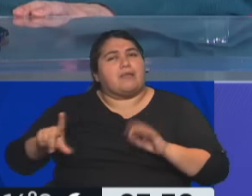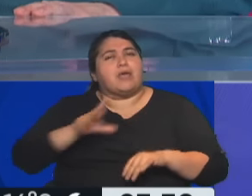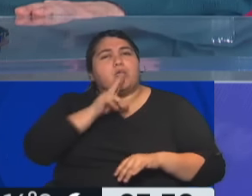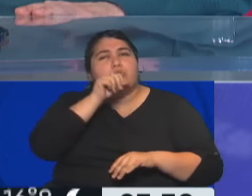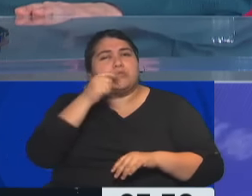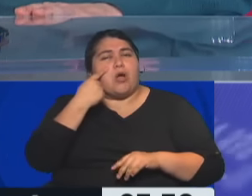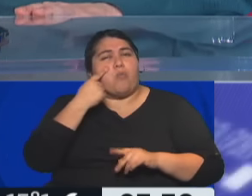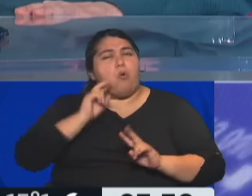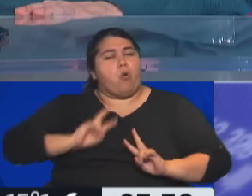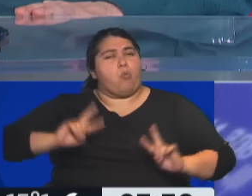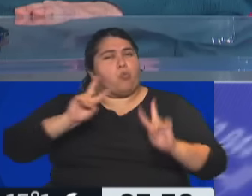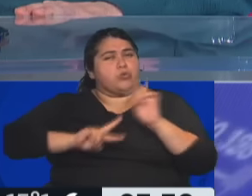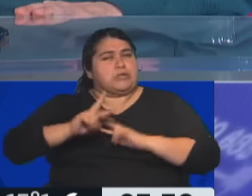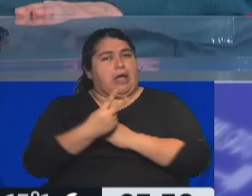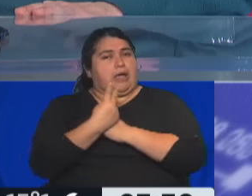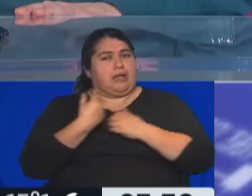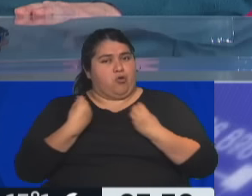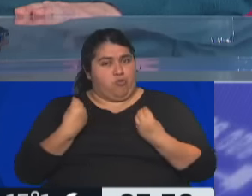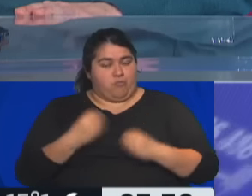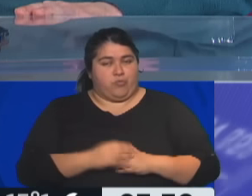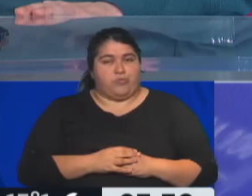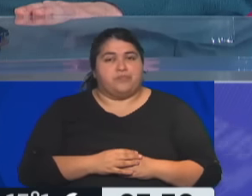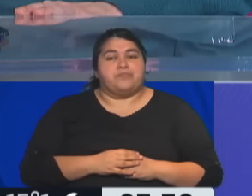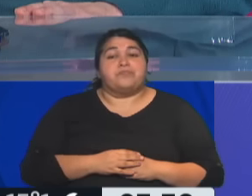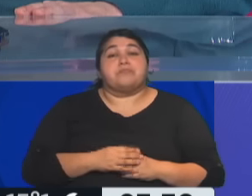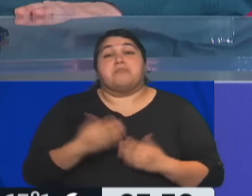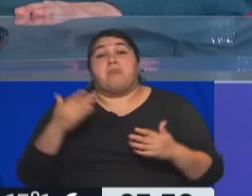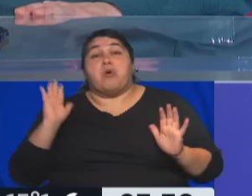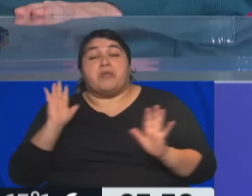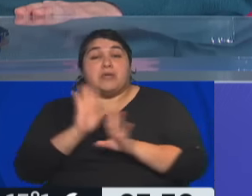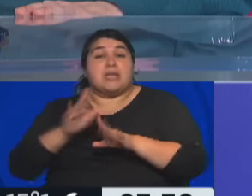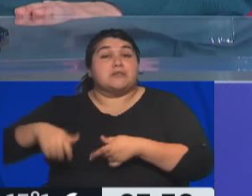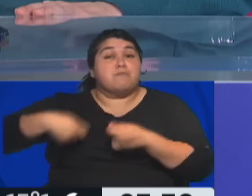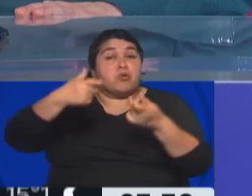retaliación. ¿Cómo cuáles? Primero, pueden cancelar